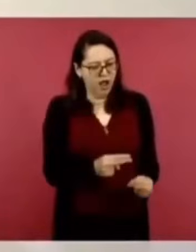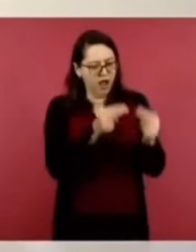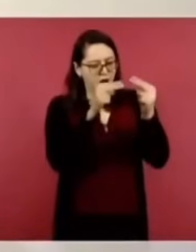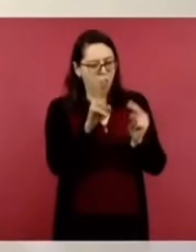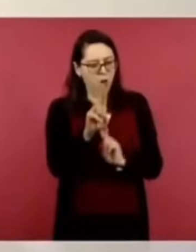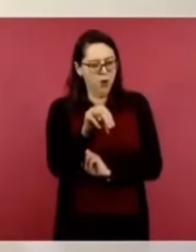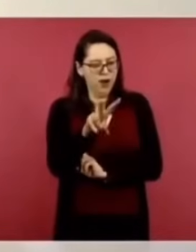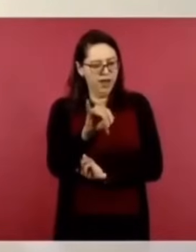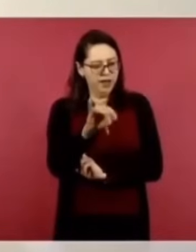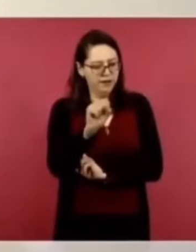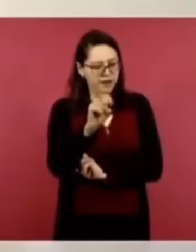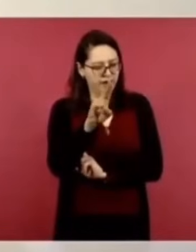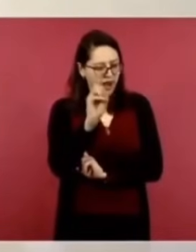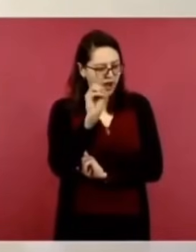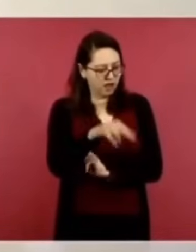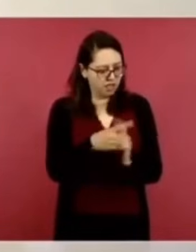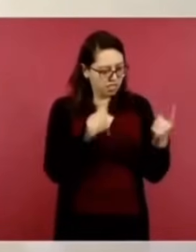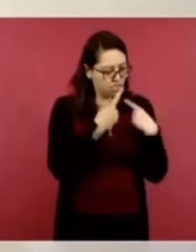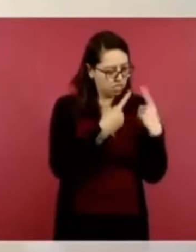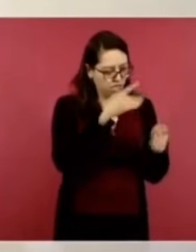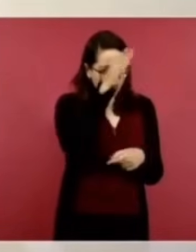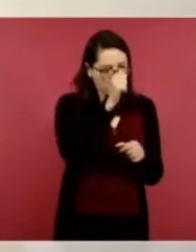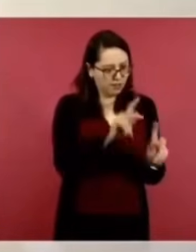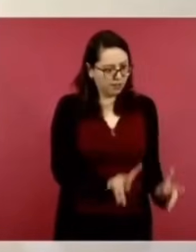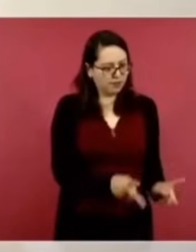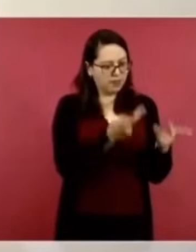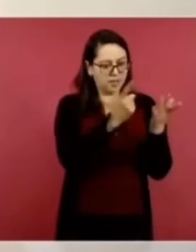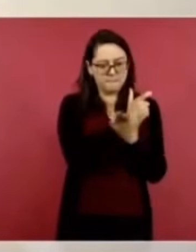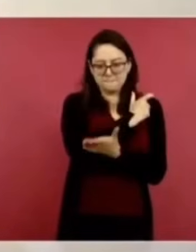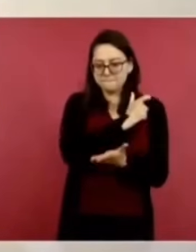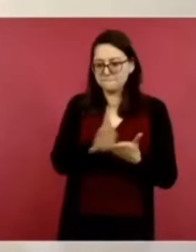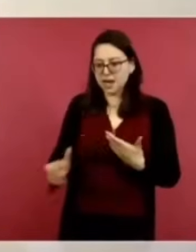Univisión, ¿no?, que pagaron también como 10 mil millones.